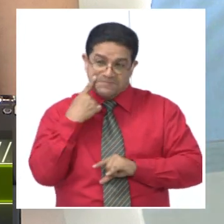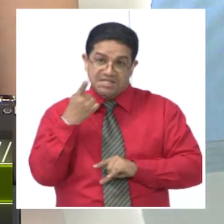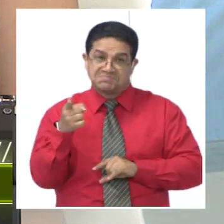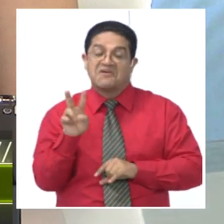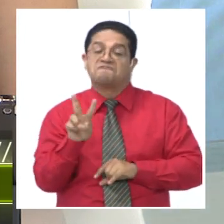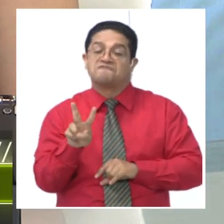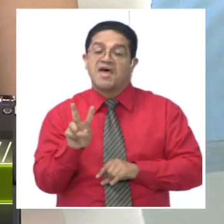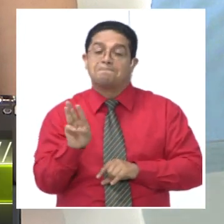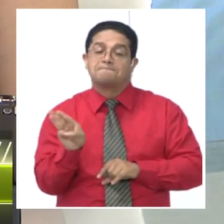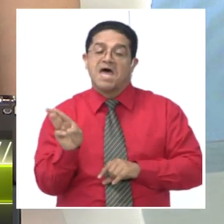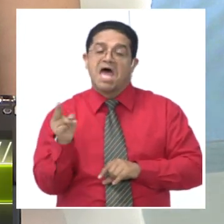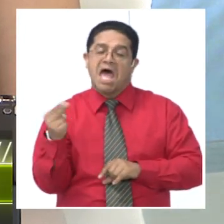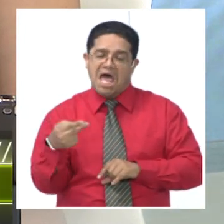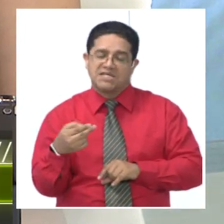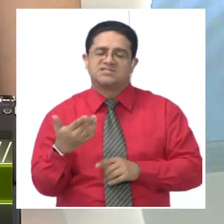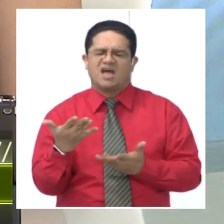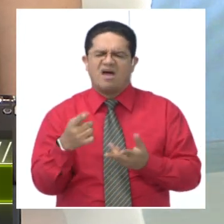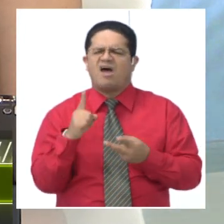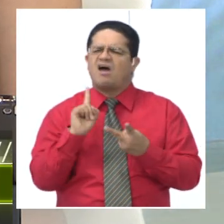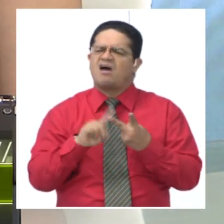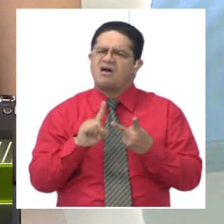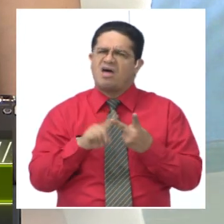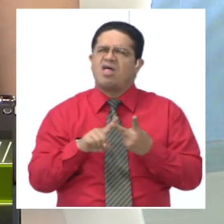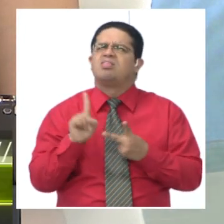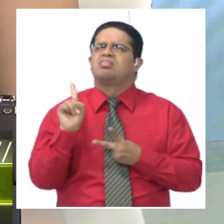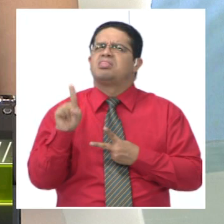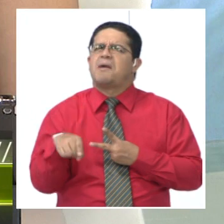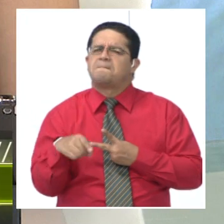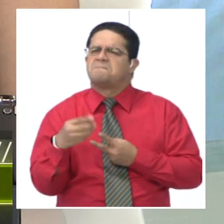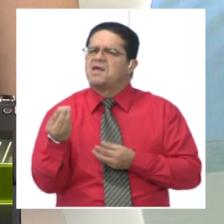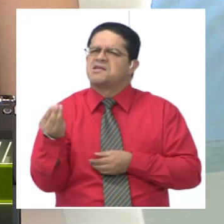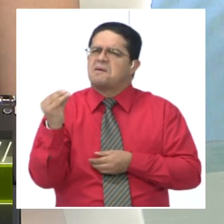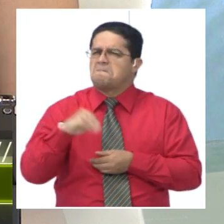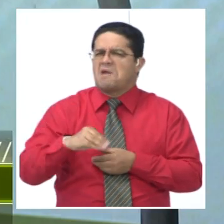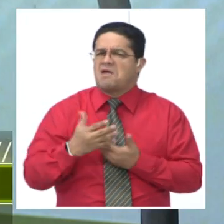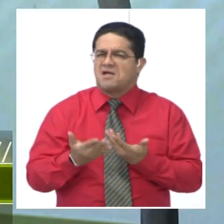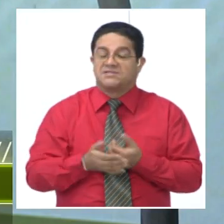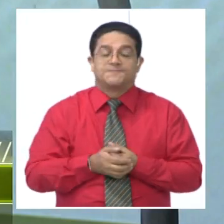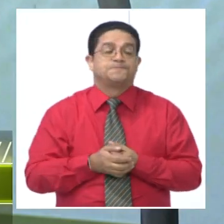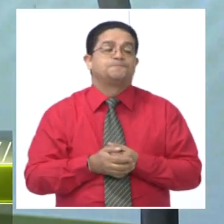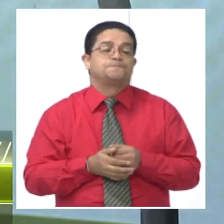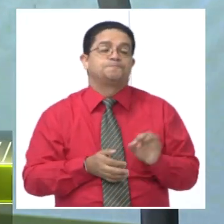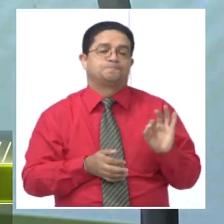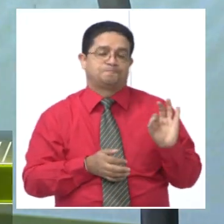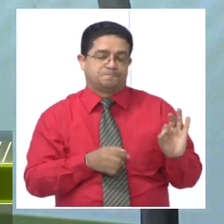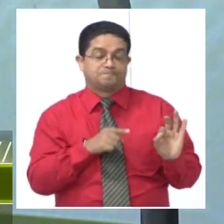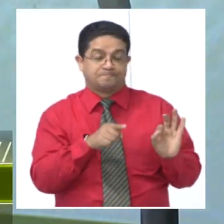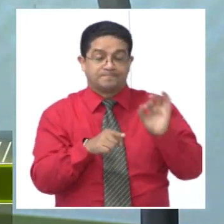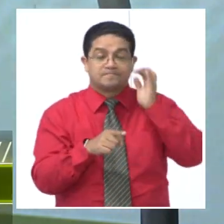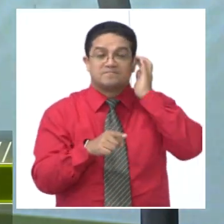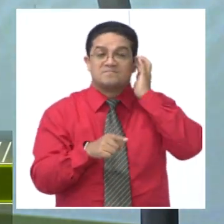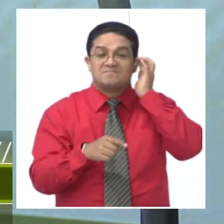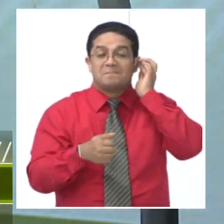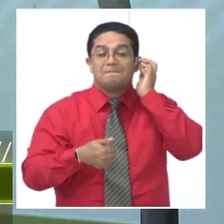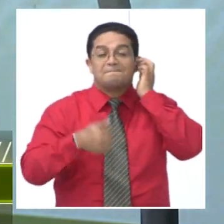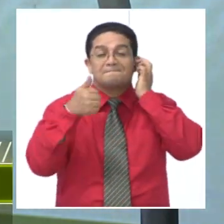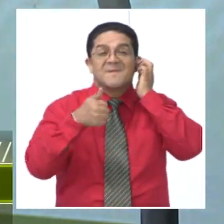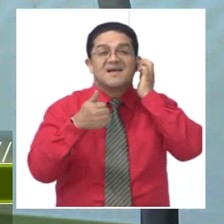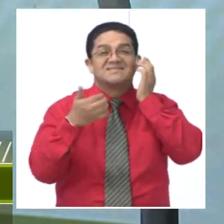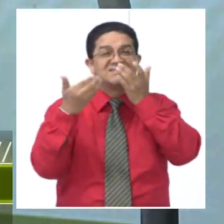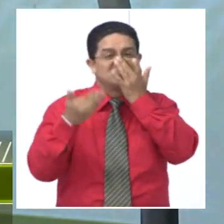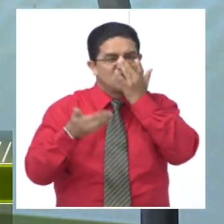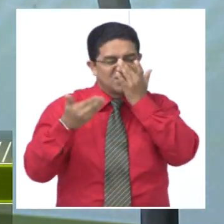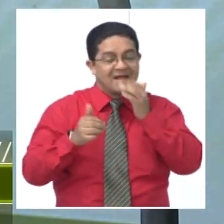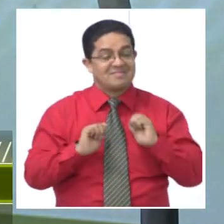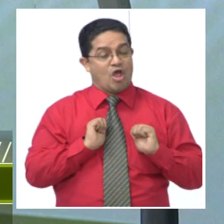uno de los factores. ¿Qué otros factores pueden incidir en la aparición? Y ahí quería ir, fíjate, el factor más importante o cofactor para que se produzca